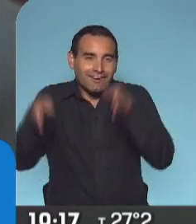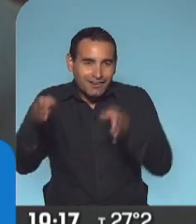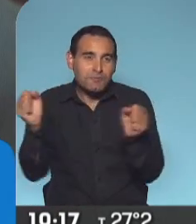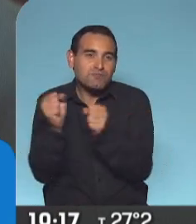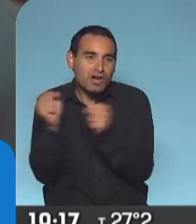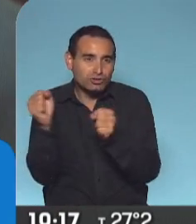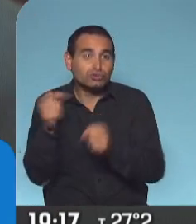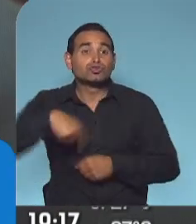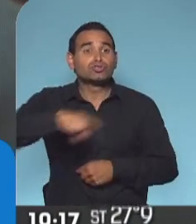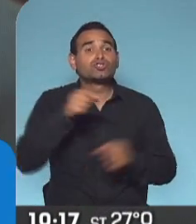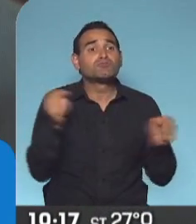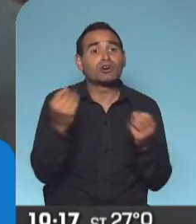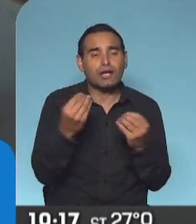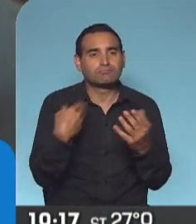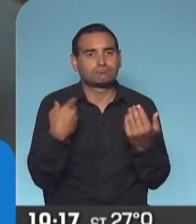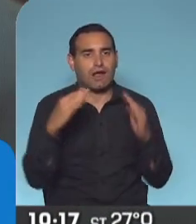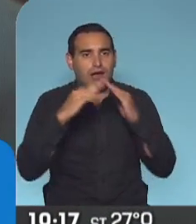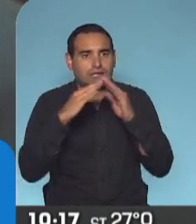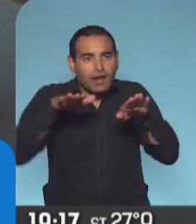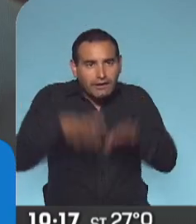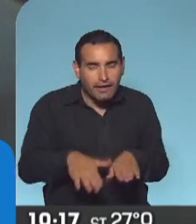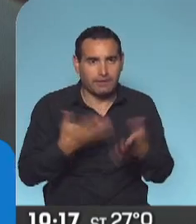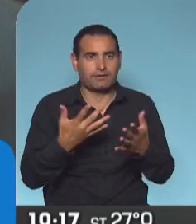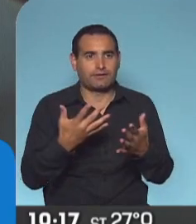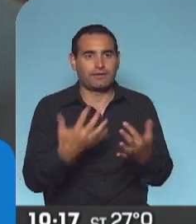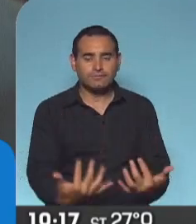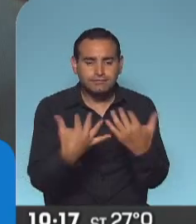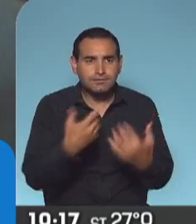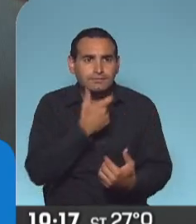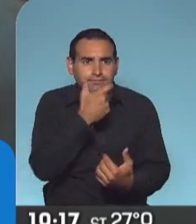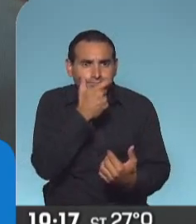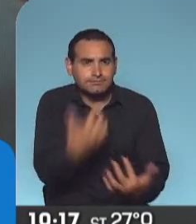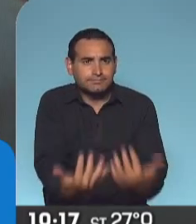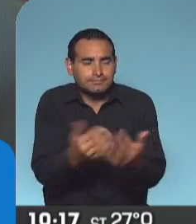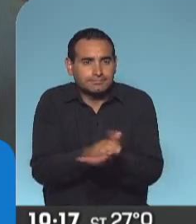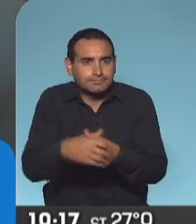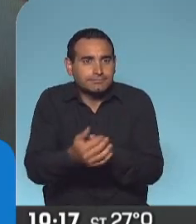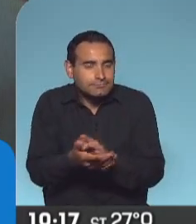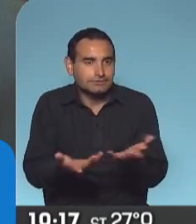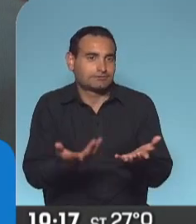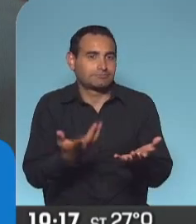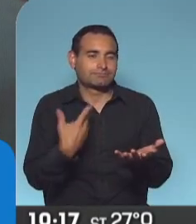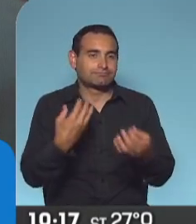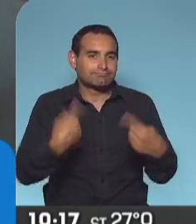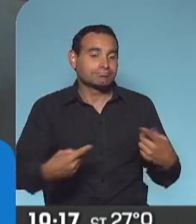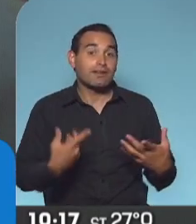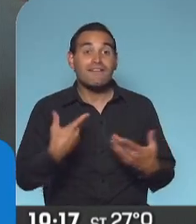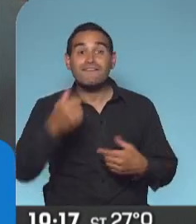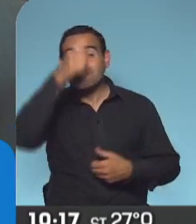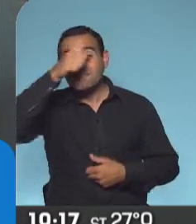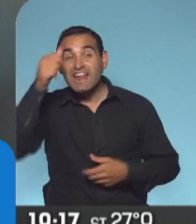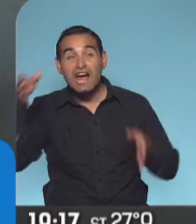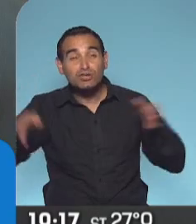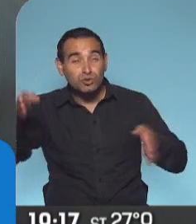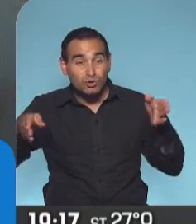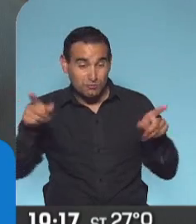¿qué hacemos nosotros? Nos encerramos, calefaccionamos los ambientes, no refrigeramos, no abrimos. En verano, en el periodo estival